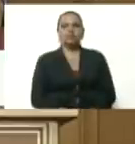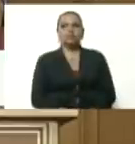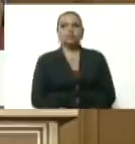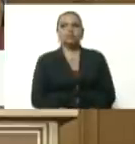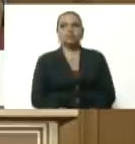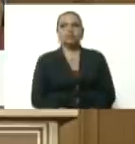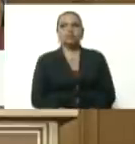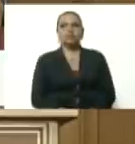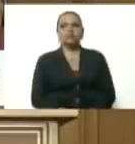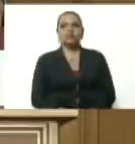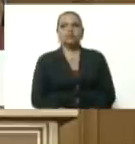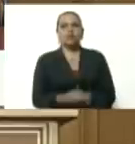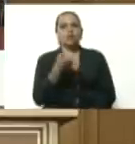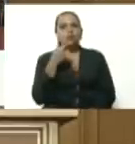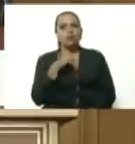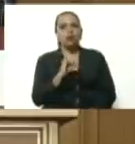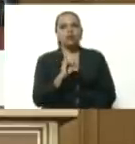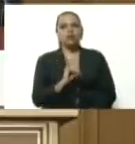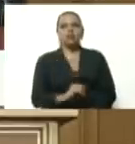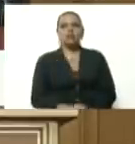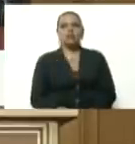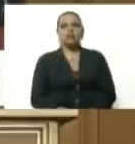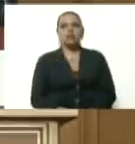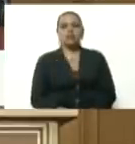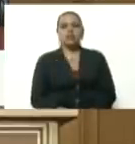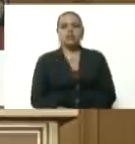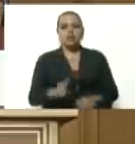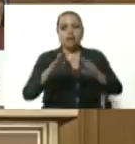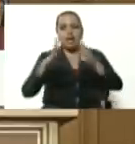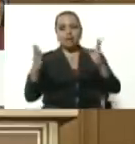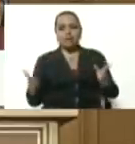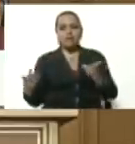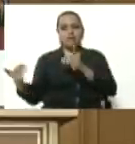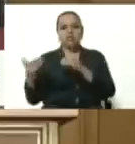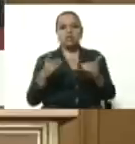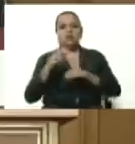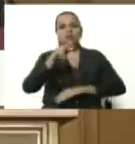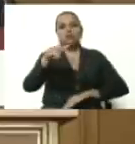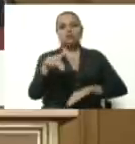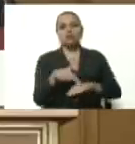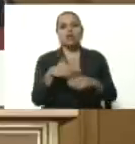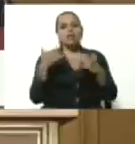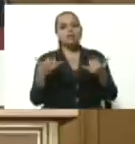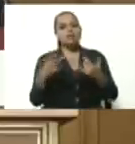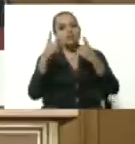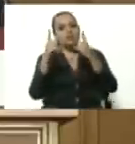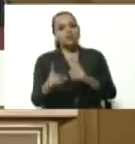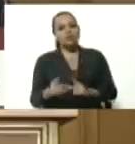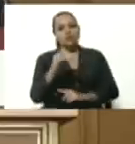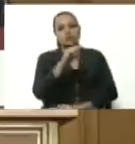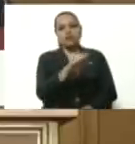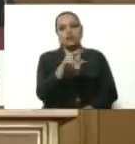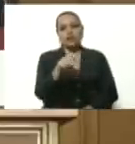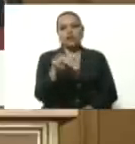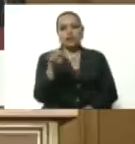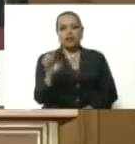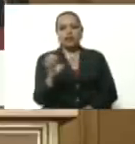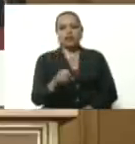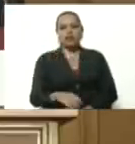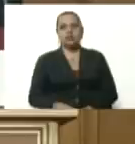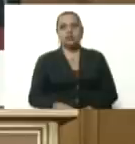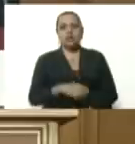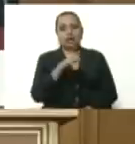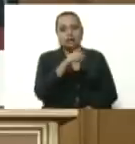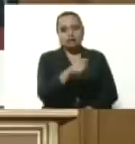Bueno, cuando estamos producto de la Mesa de Diálogo Nacional, ya se designó un Consejo Nacional Electoral, ese